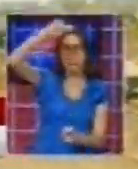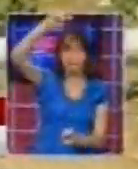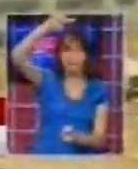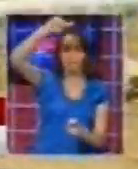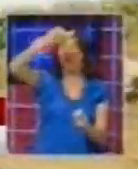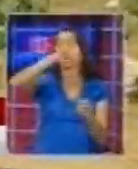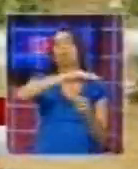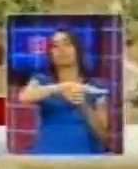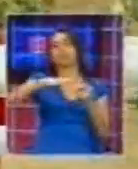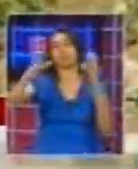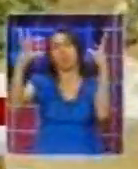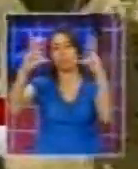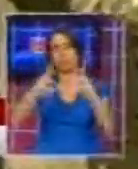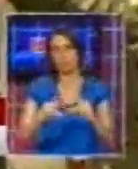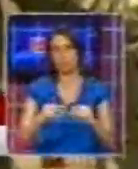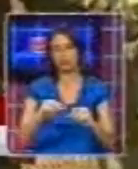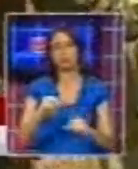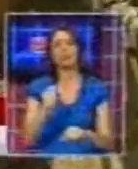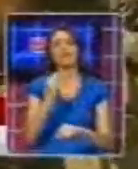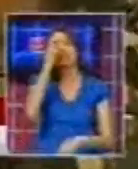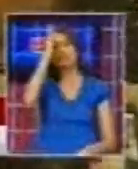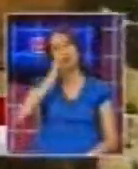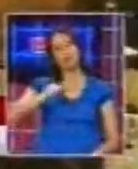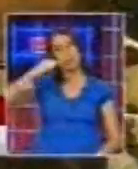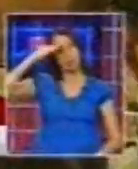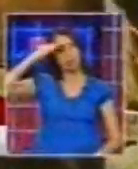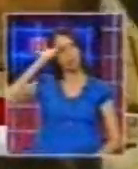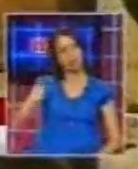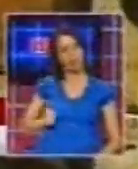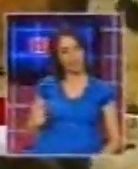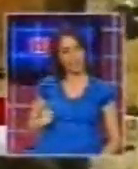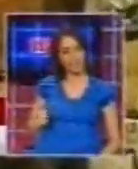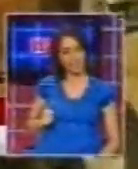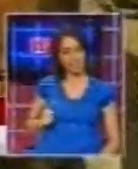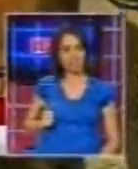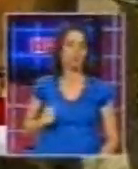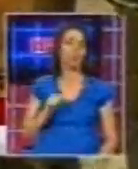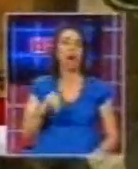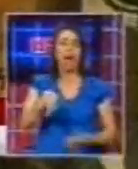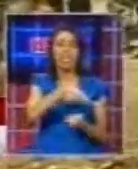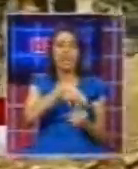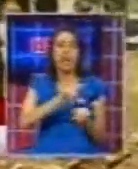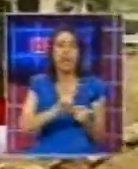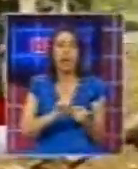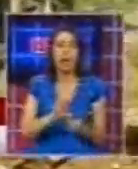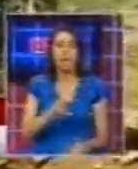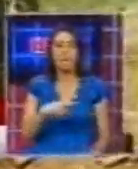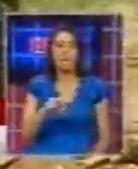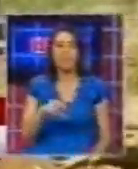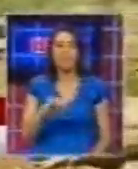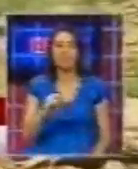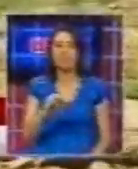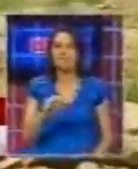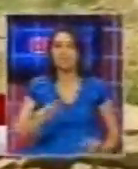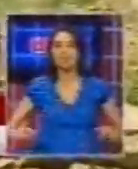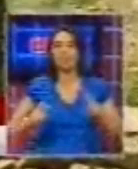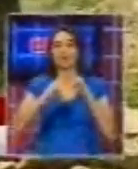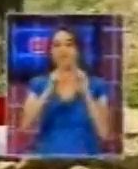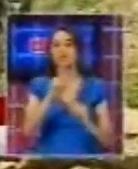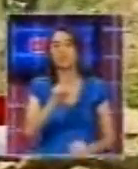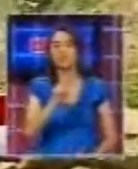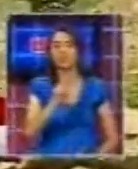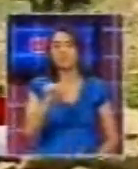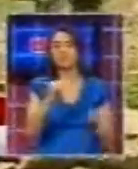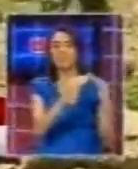personal de Fuerzas Armadas, del Ejército específicamente, acá en el sector del Peñoncito, en un sector donde van a construir 126 casas,